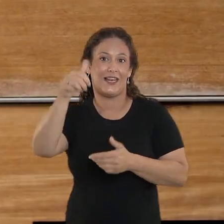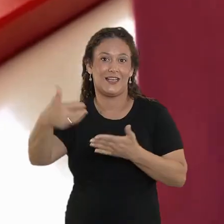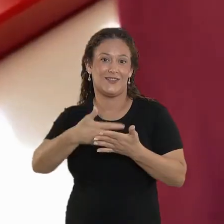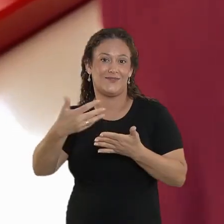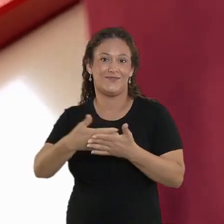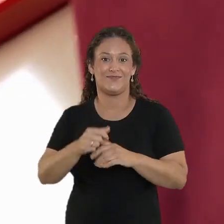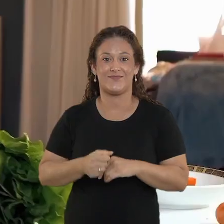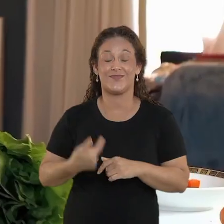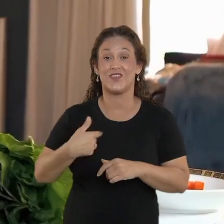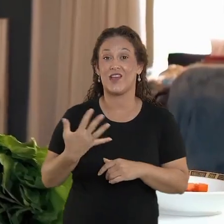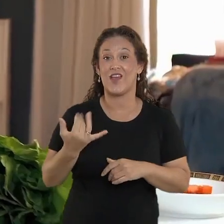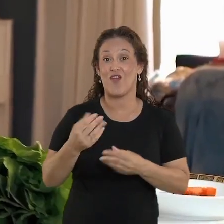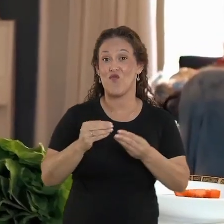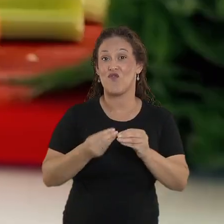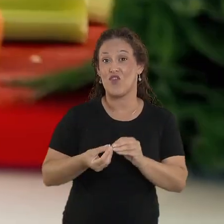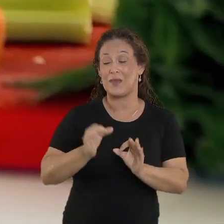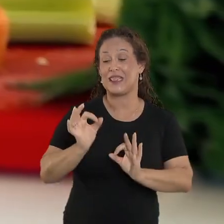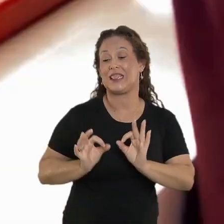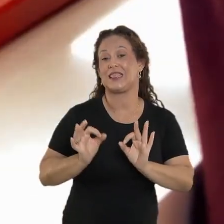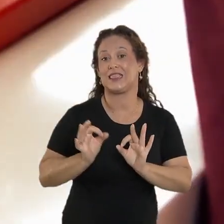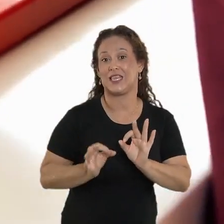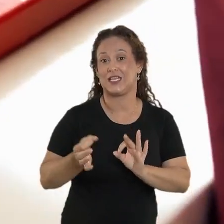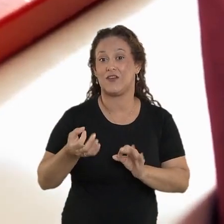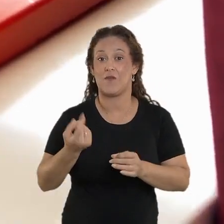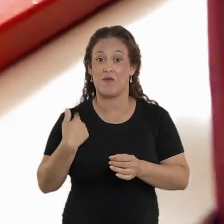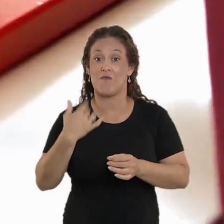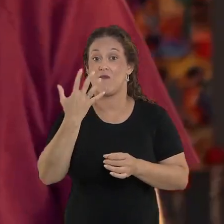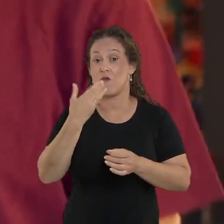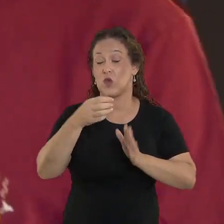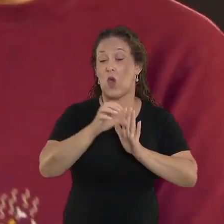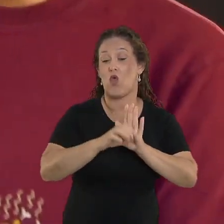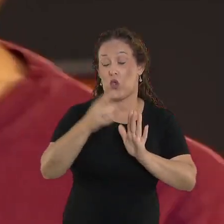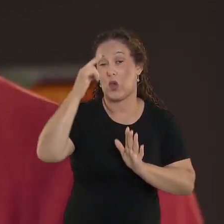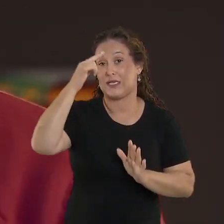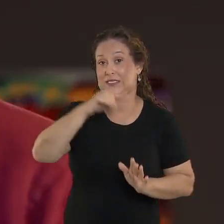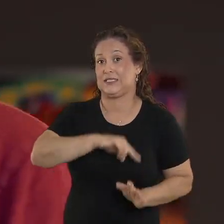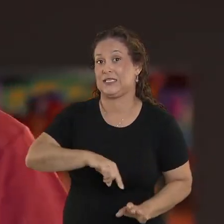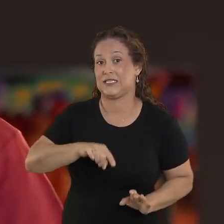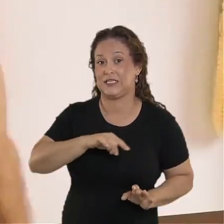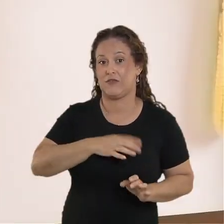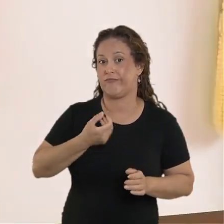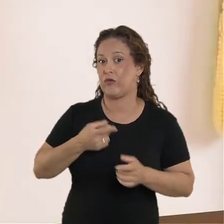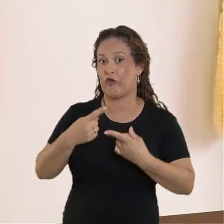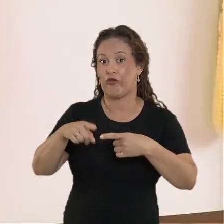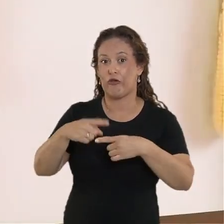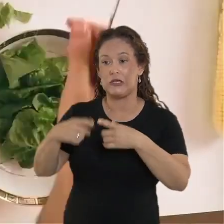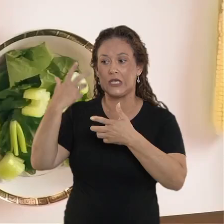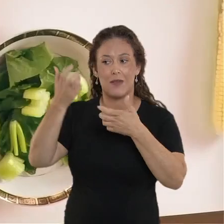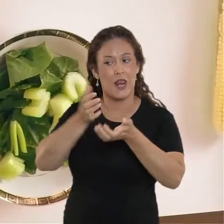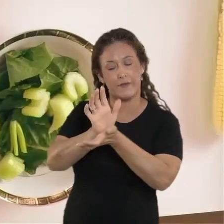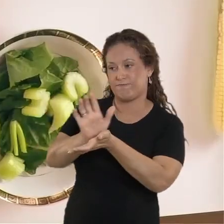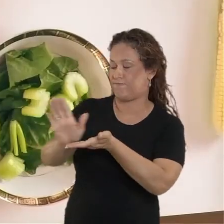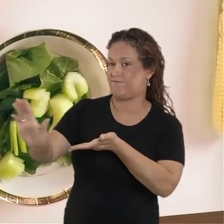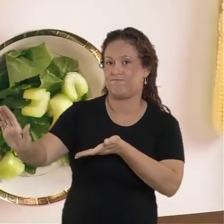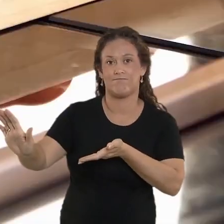tengo un modo dietético, sostengo un código ético, rechazo lo